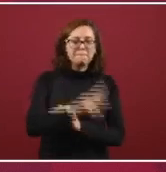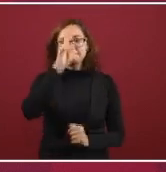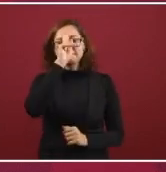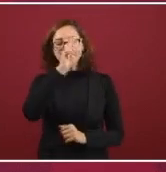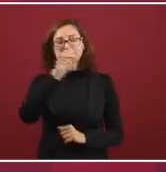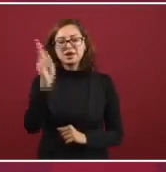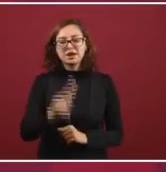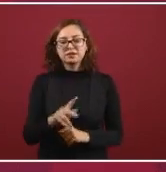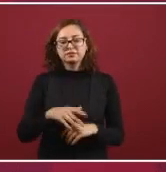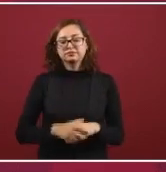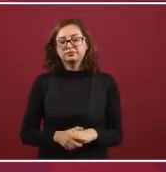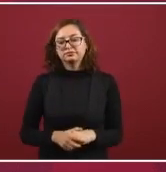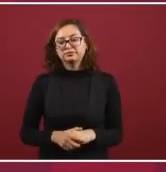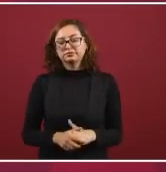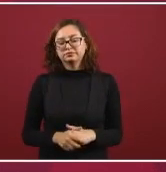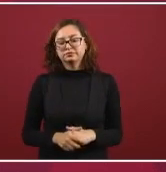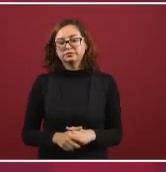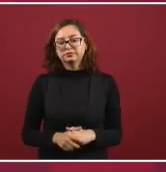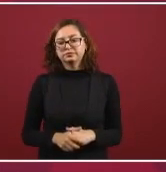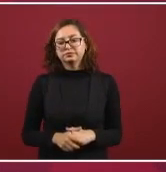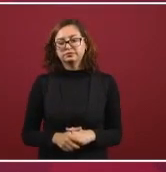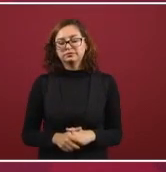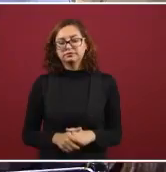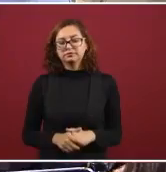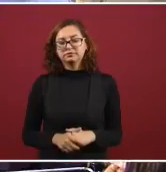Y el Financial Times